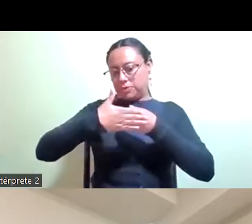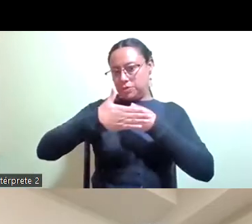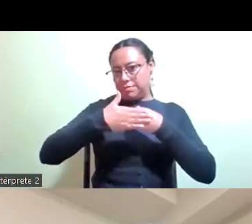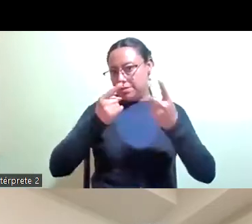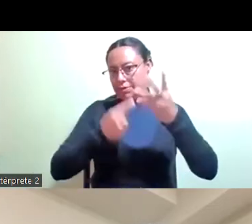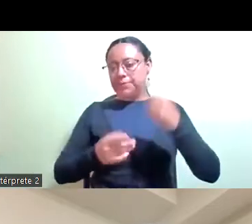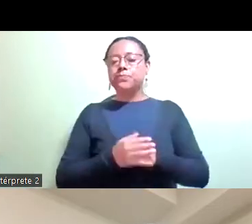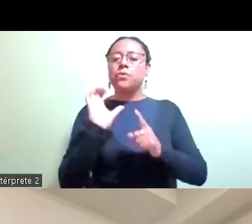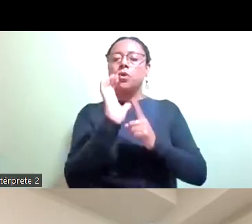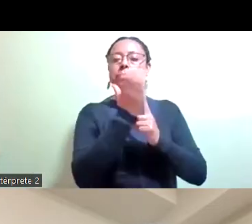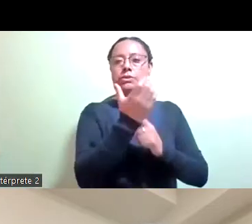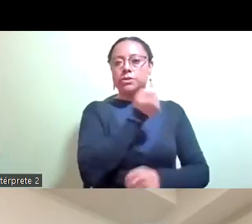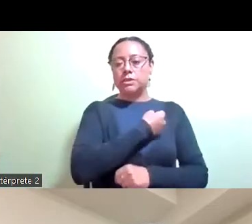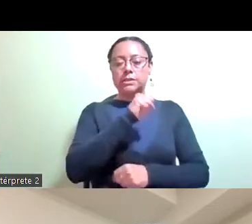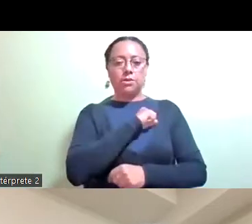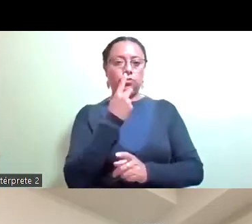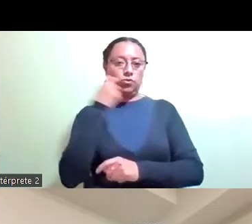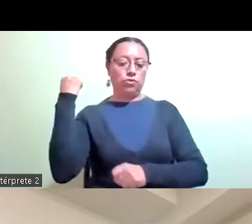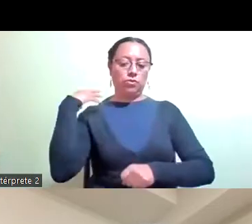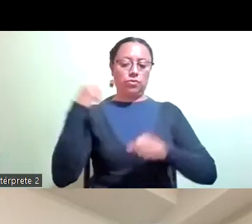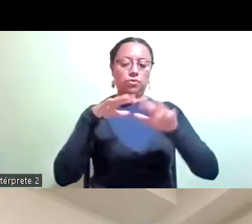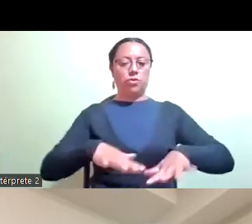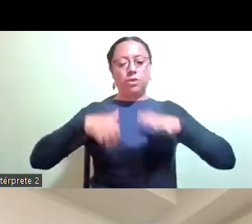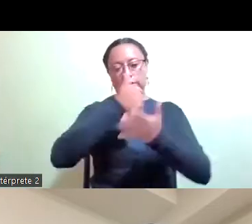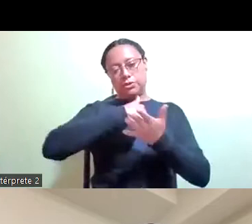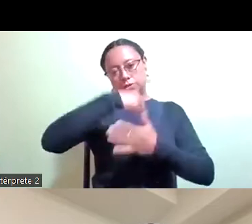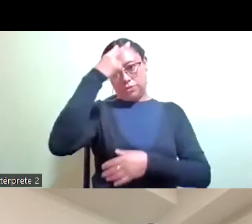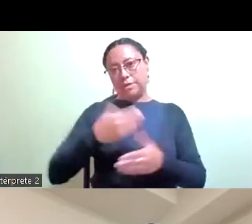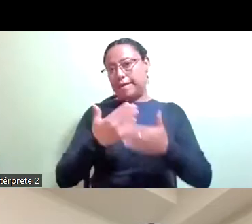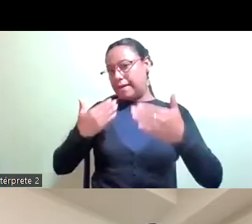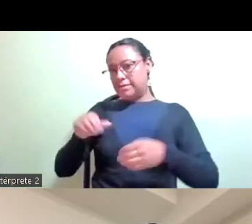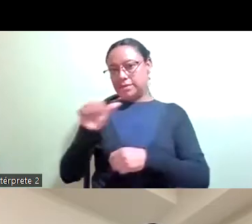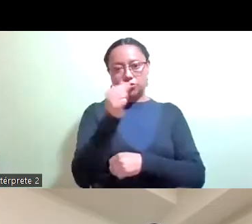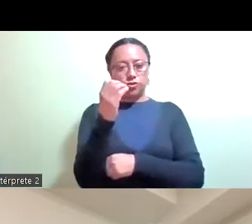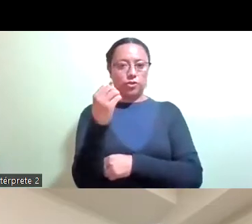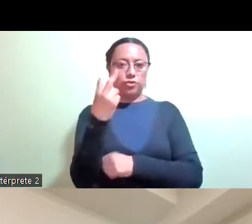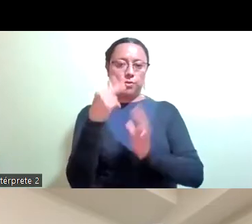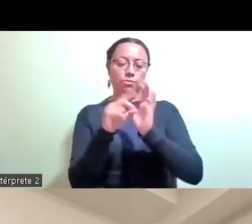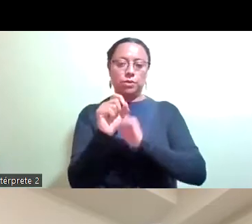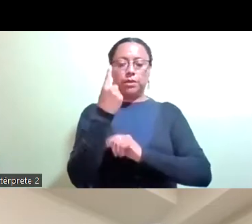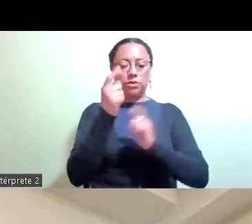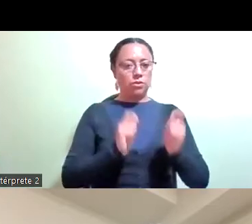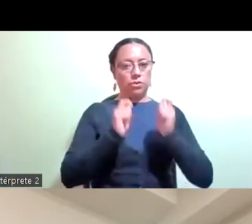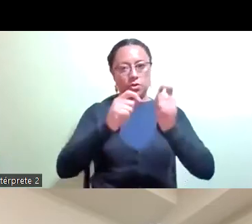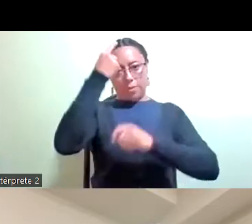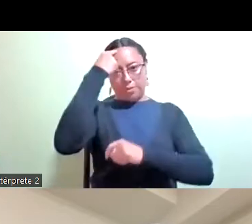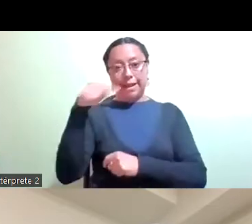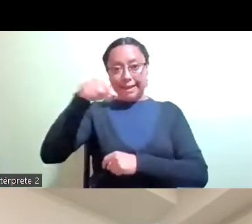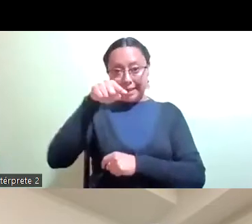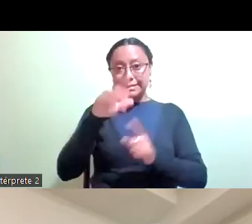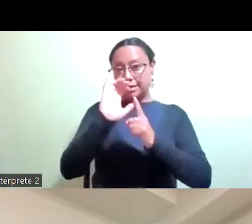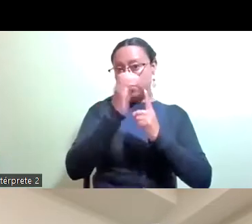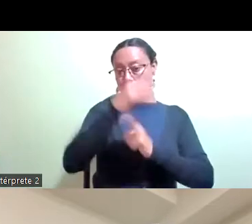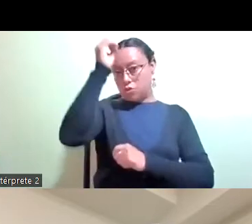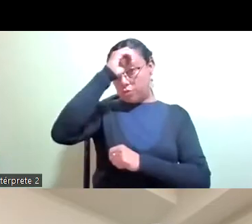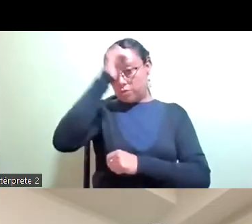Congreso de la Ciudad, el pasado 11 de octubre del 2021 le fue turnada para su opinión. Dice aquí, la